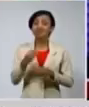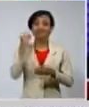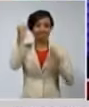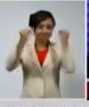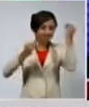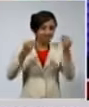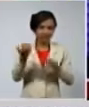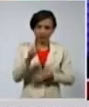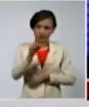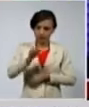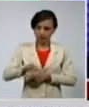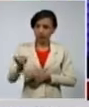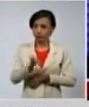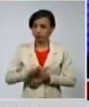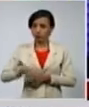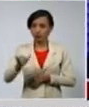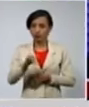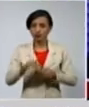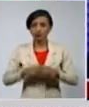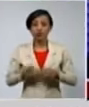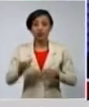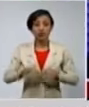casos diagnosticados en el día de ayer,